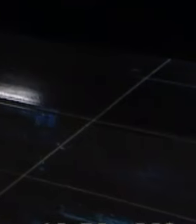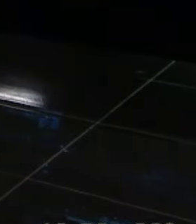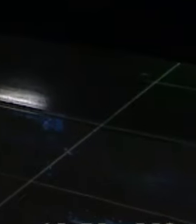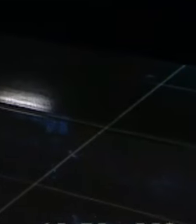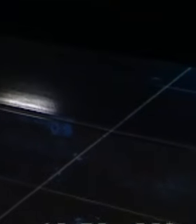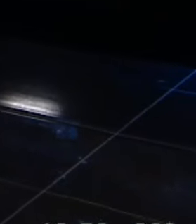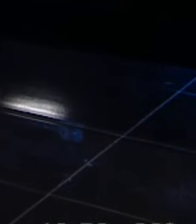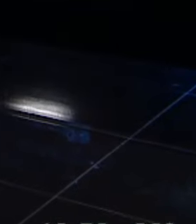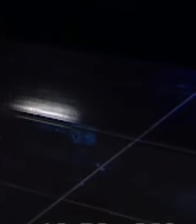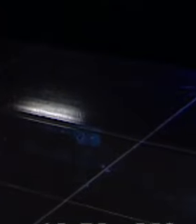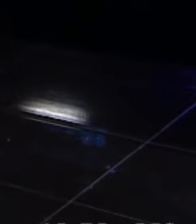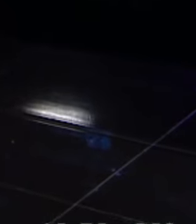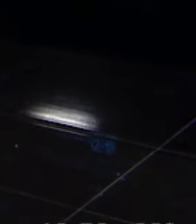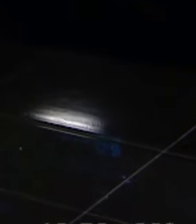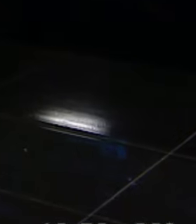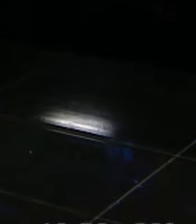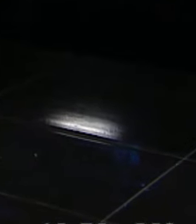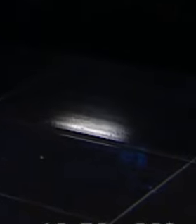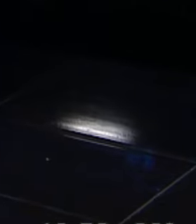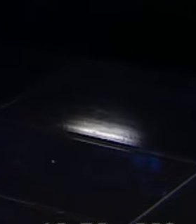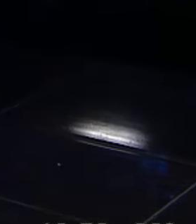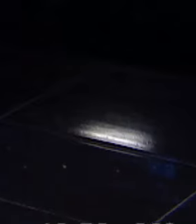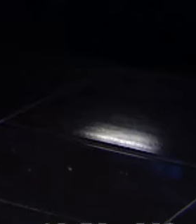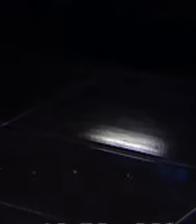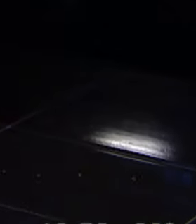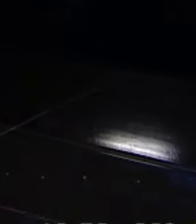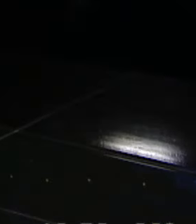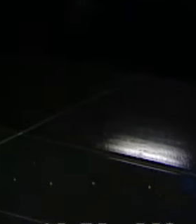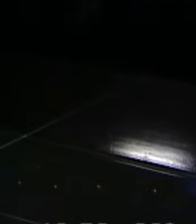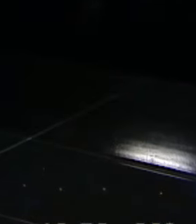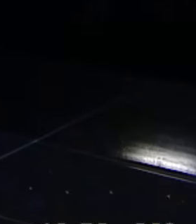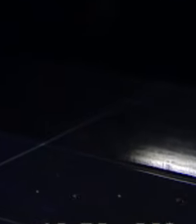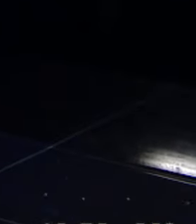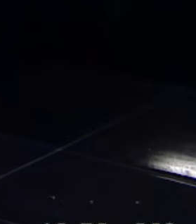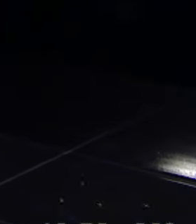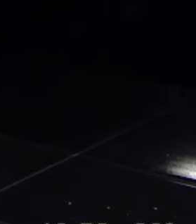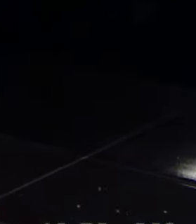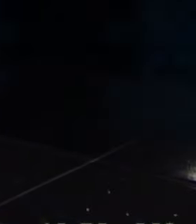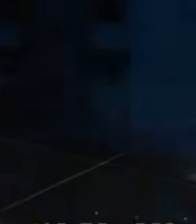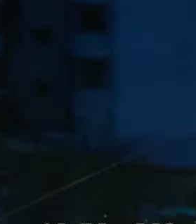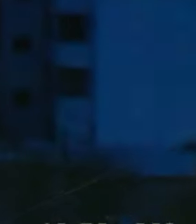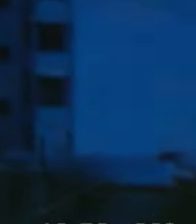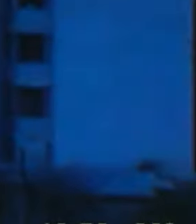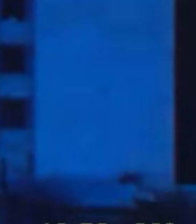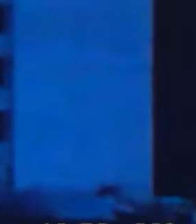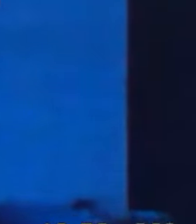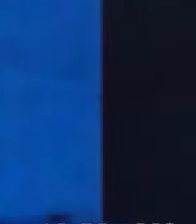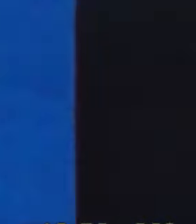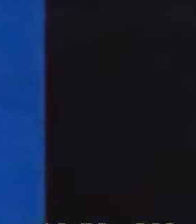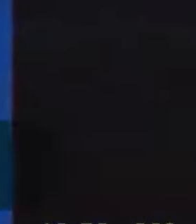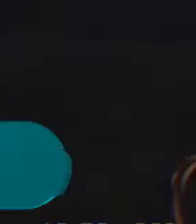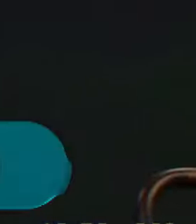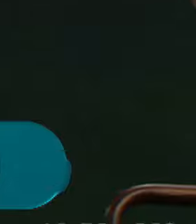Lo que vivimos fue mágico, nuestro sex un clásico, toda la noche quemando, me